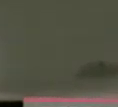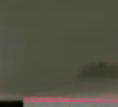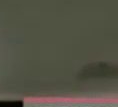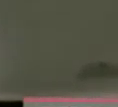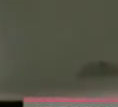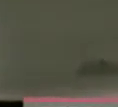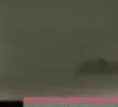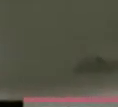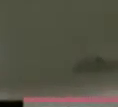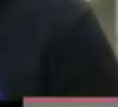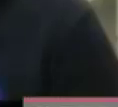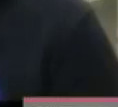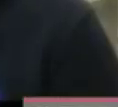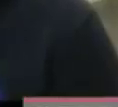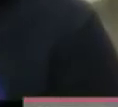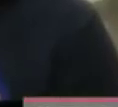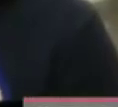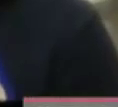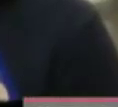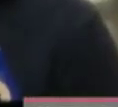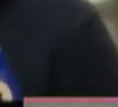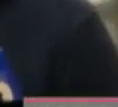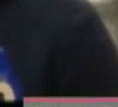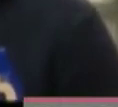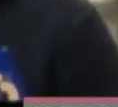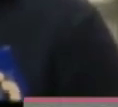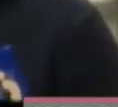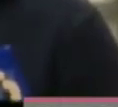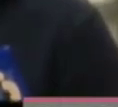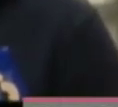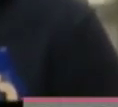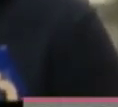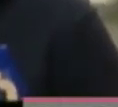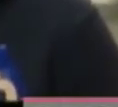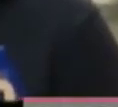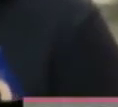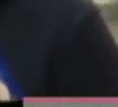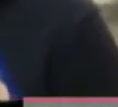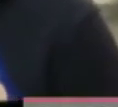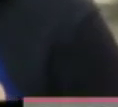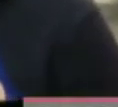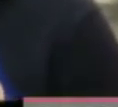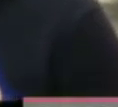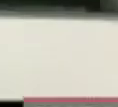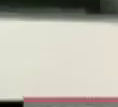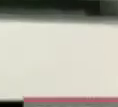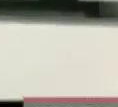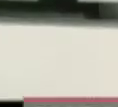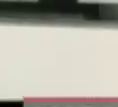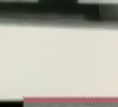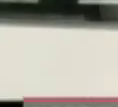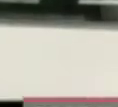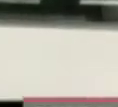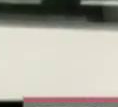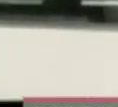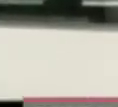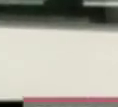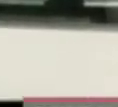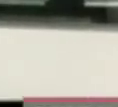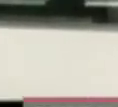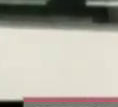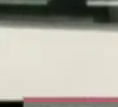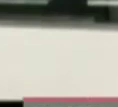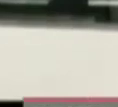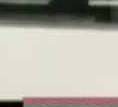parada turística, es importante que lo sepan. Ya comenzamos el día de hoy también a vender hacia los destinos interurbanos. 11 destinos